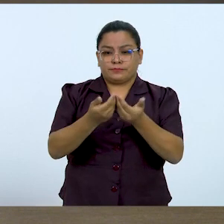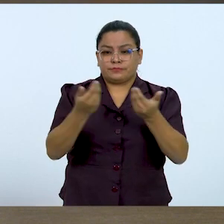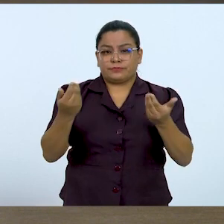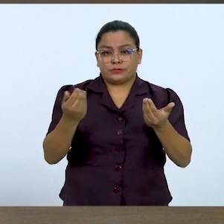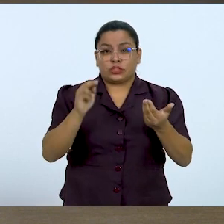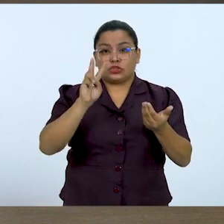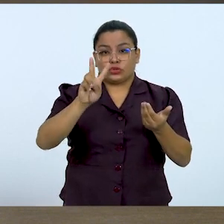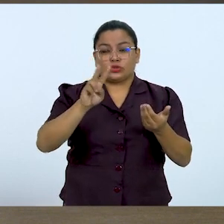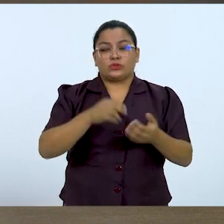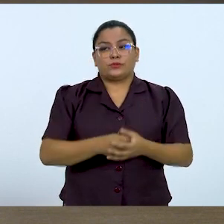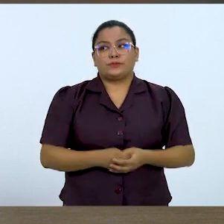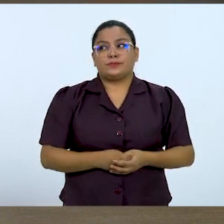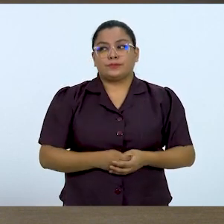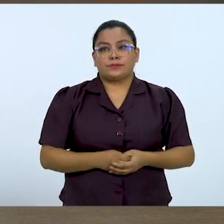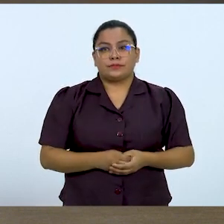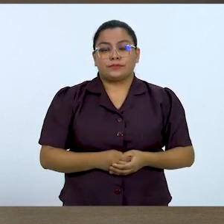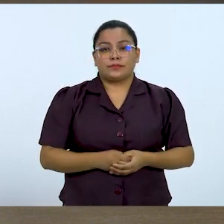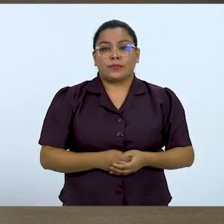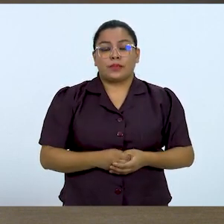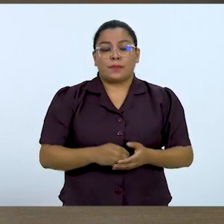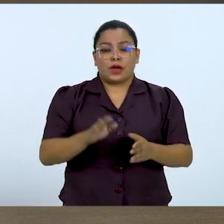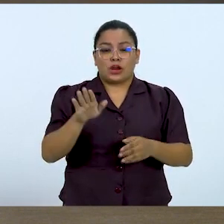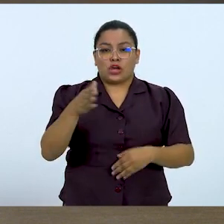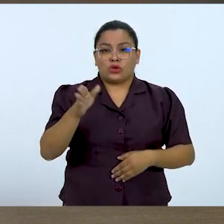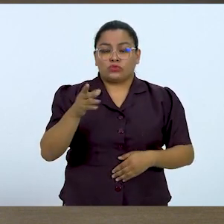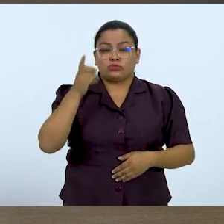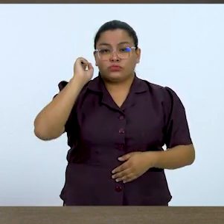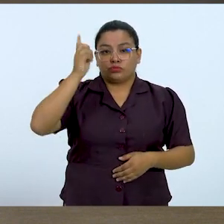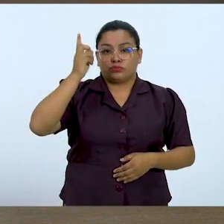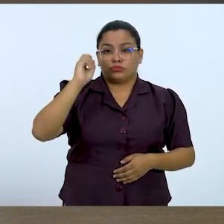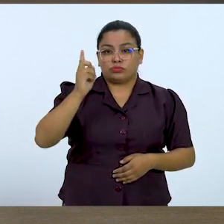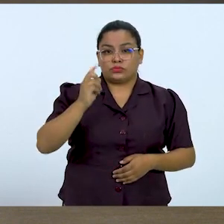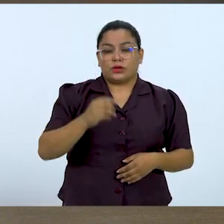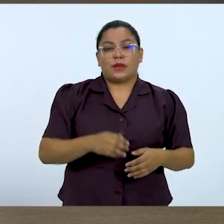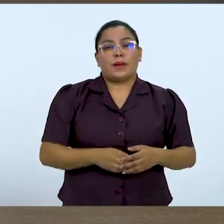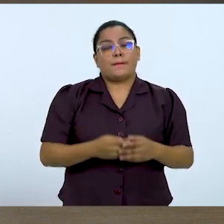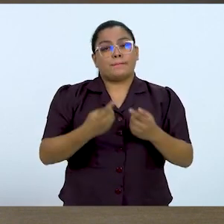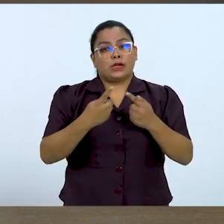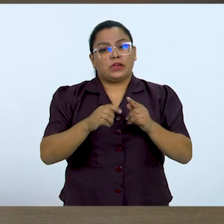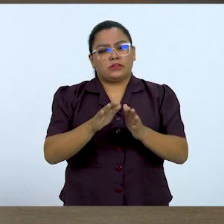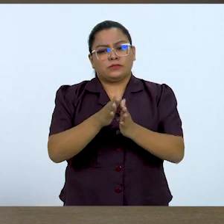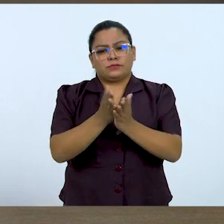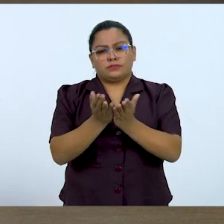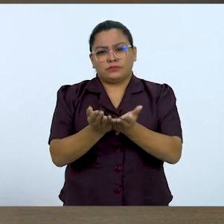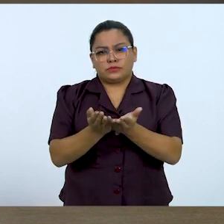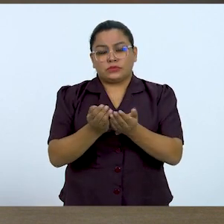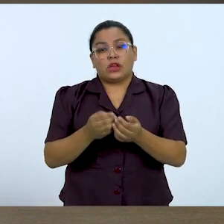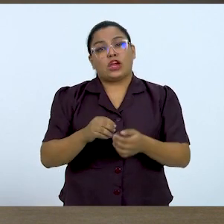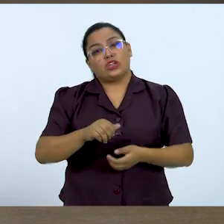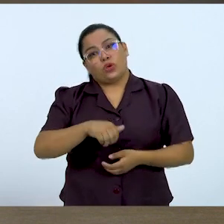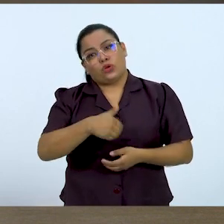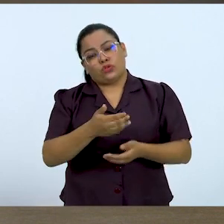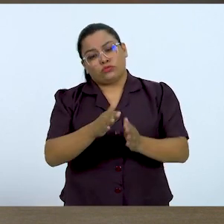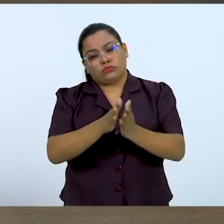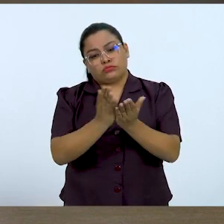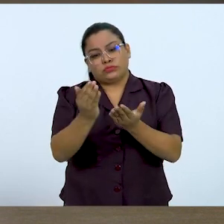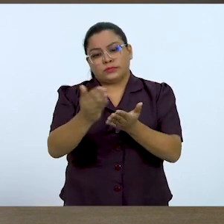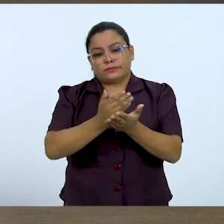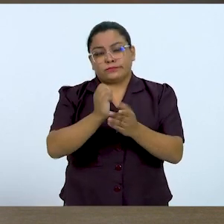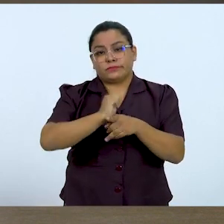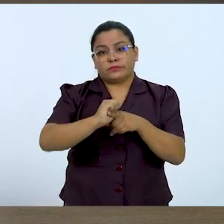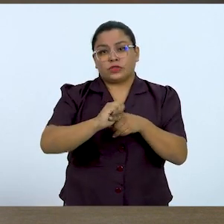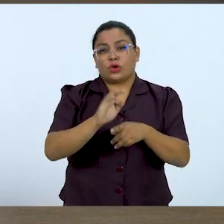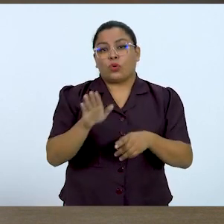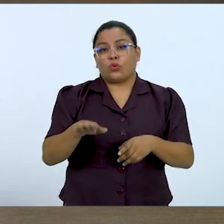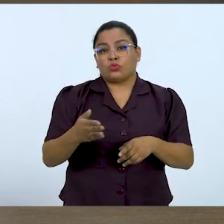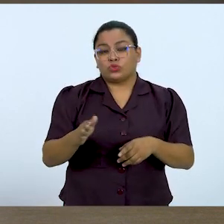están divididas en 2 tomos y estas son para el uso del docente. En cambio, el libro de texto y el cuaderno de ejercicios son